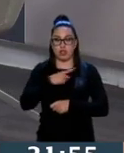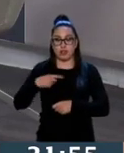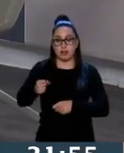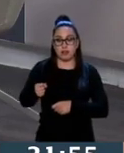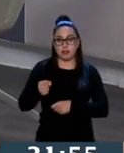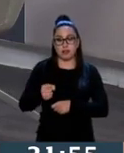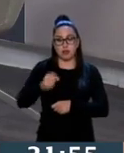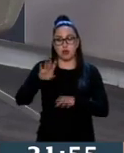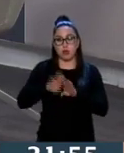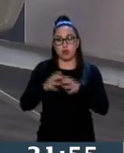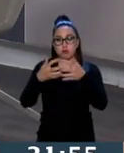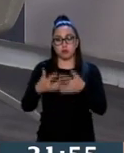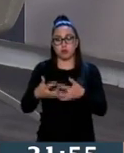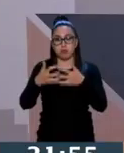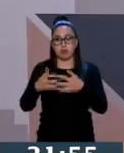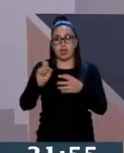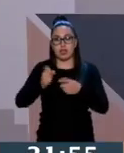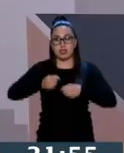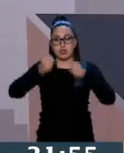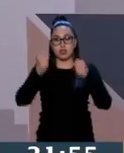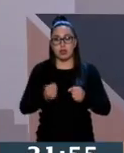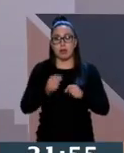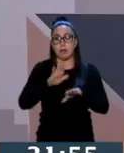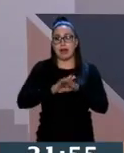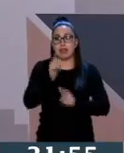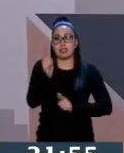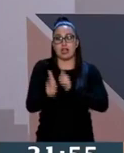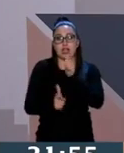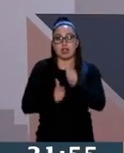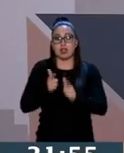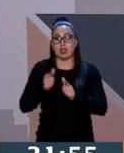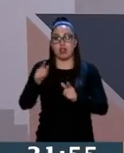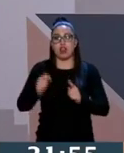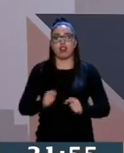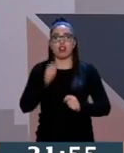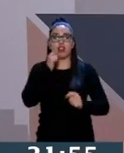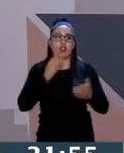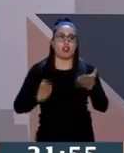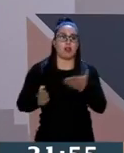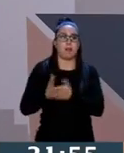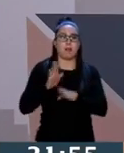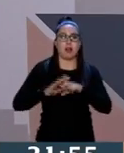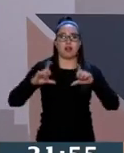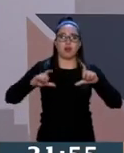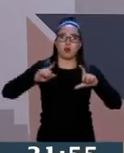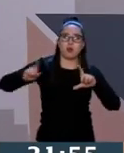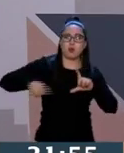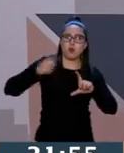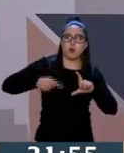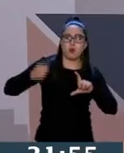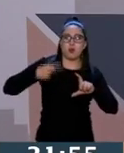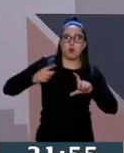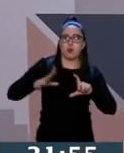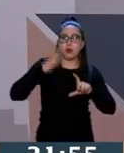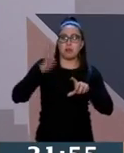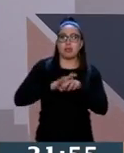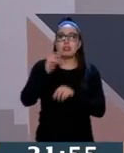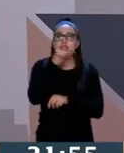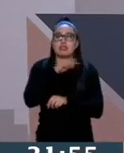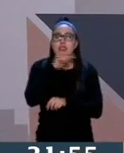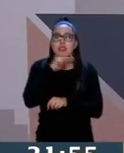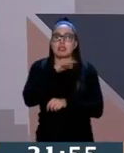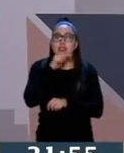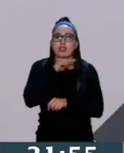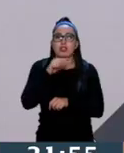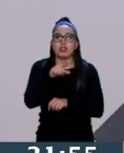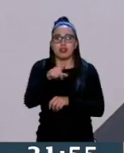decir, una circulación a una velocidad más lenta. Él excedió la velocidad permitida sin además comunicar que había